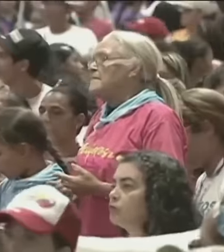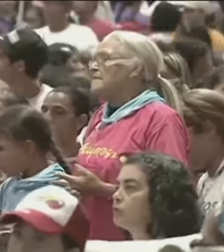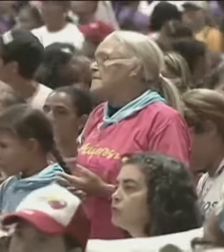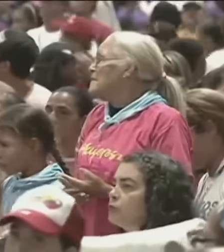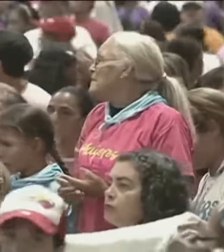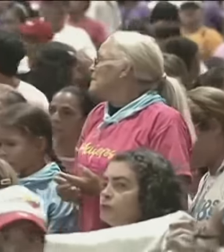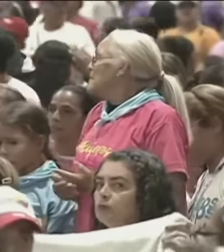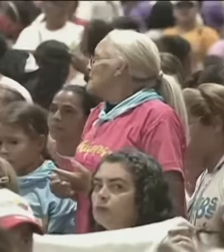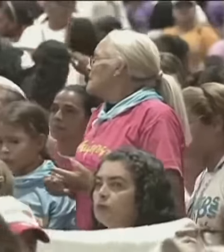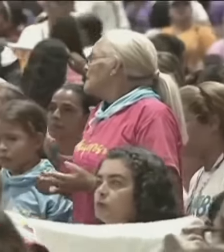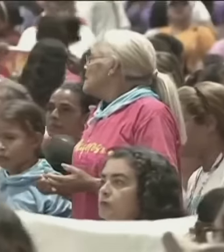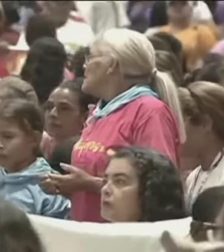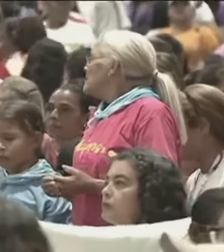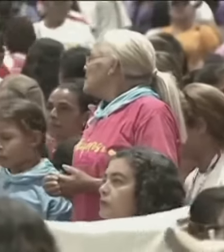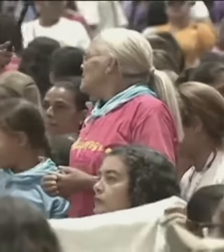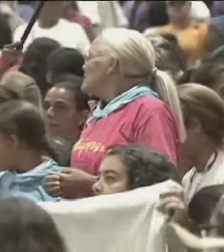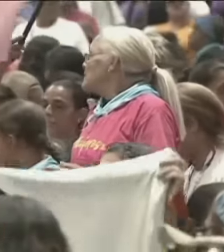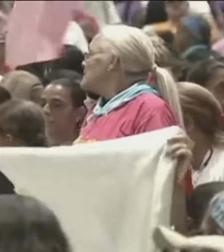te quiero.